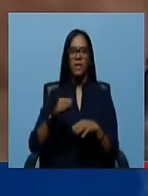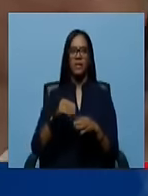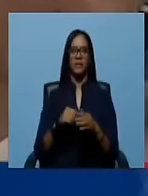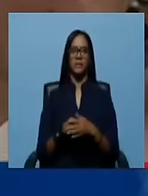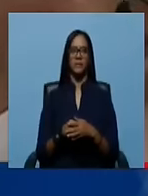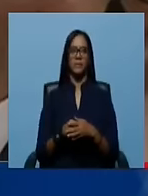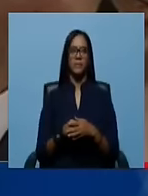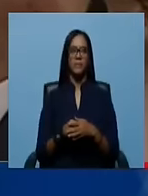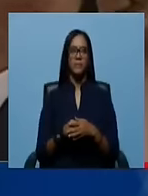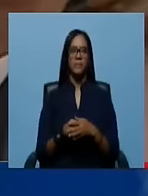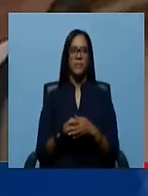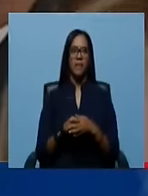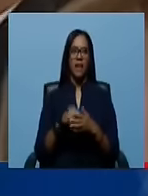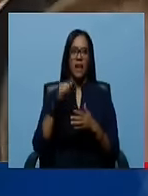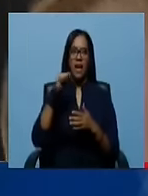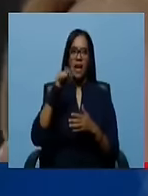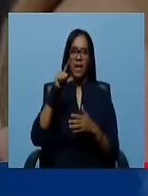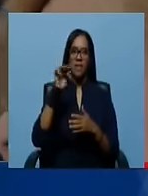Repano, Alfred Nazaret.